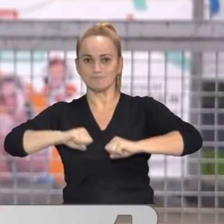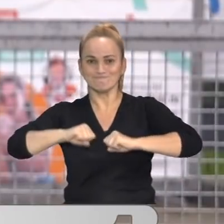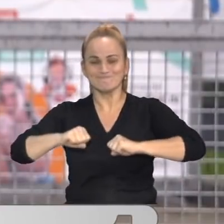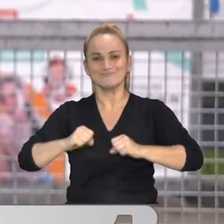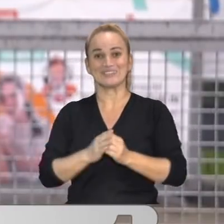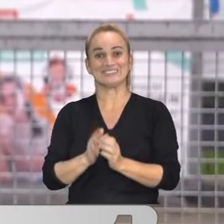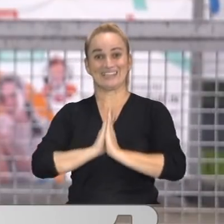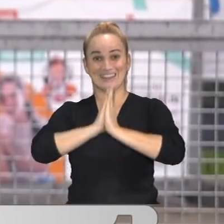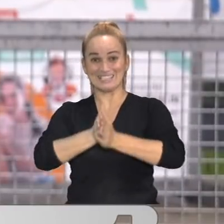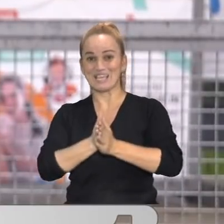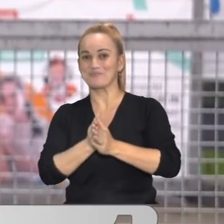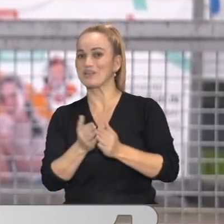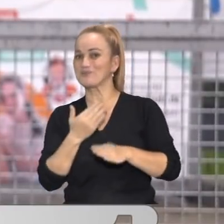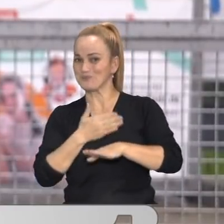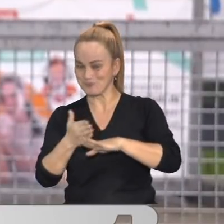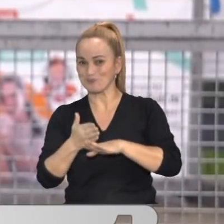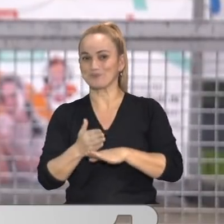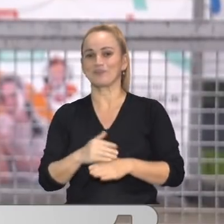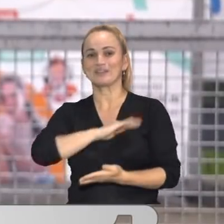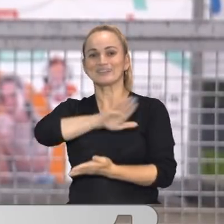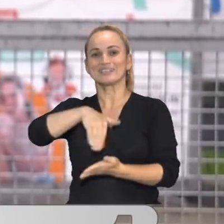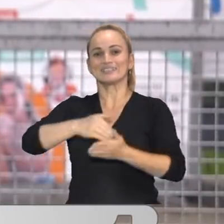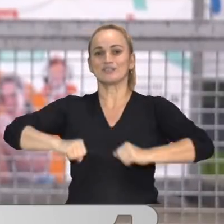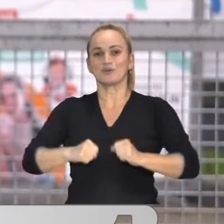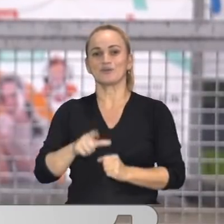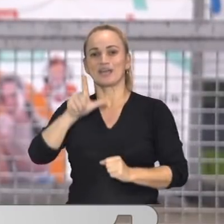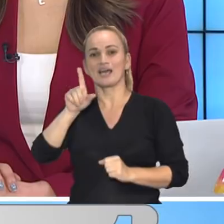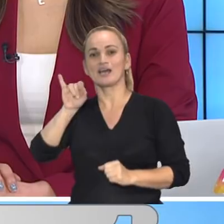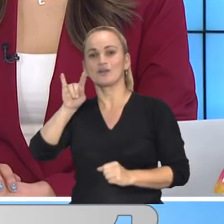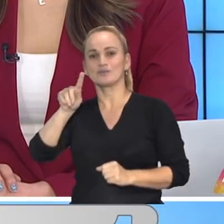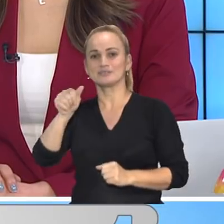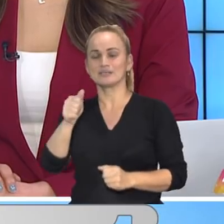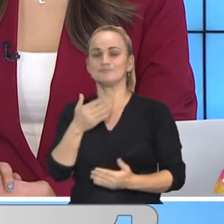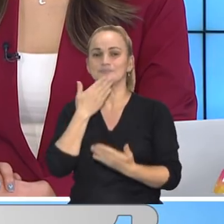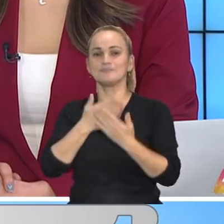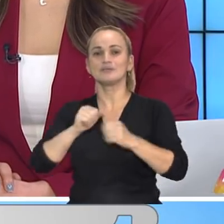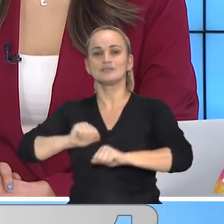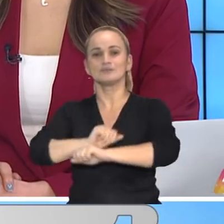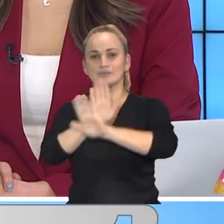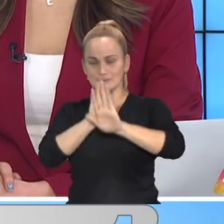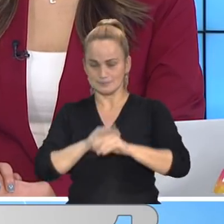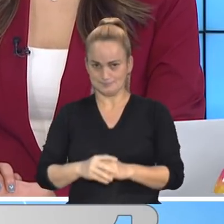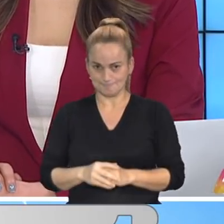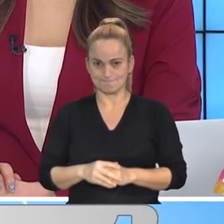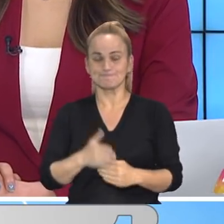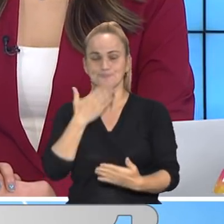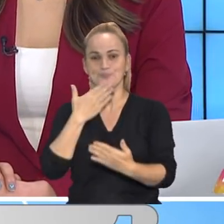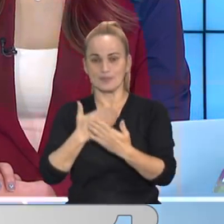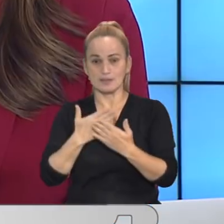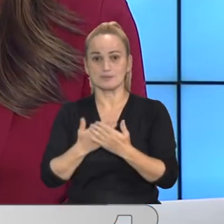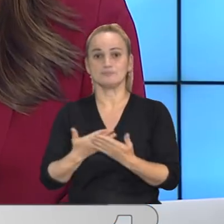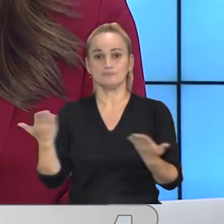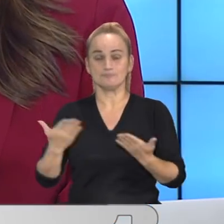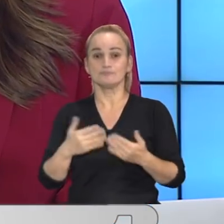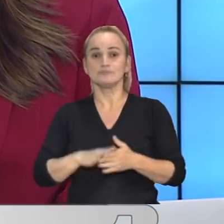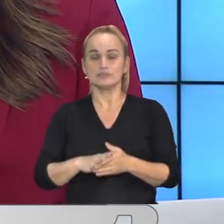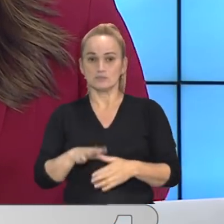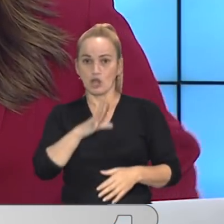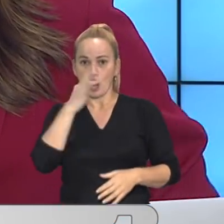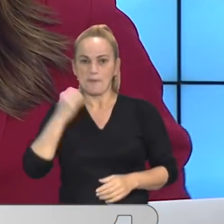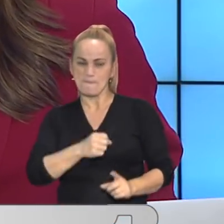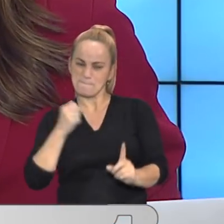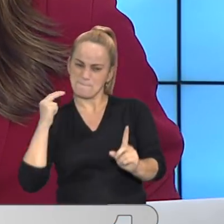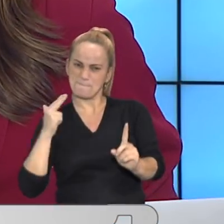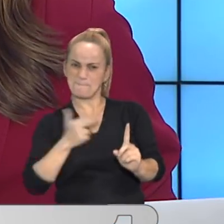temporada decembrina. Desde el centro de Bogotá, Luisa Fernández, Noticentro 1 CMI. Luisa, muchas gracias. Un domiciliario fue asesinado